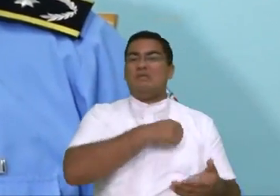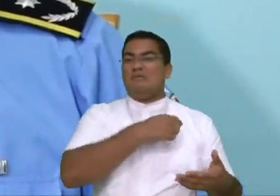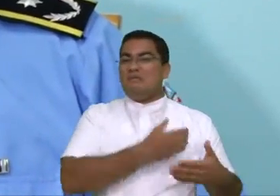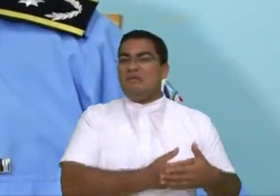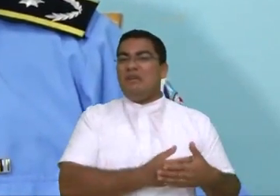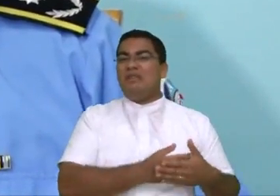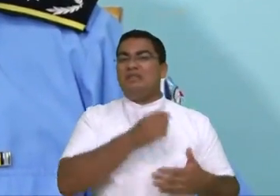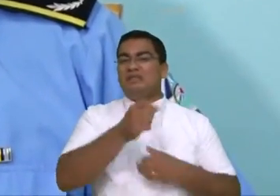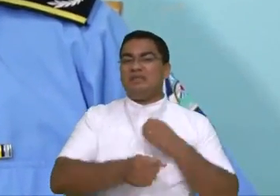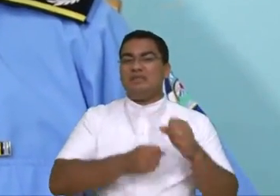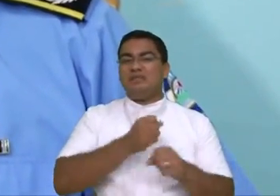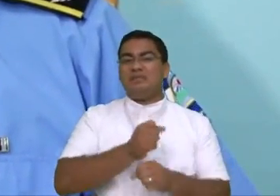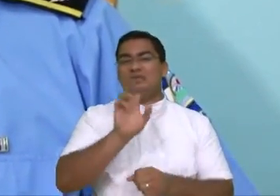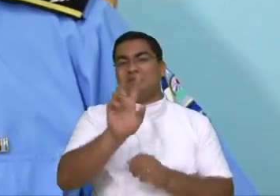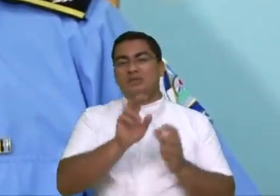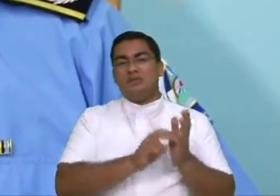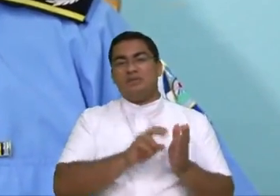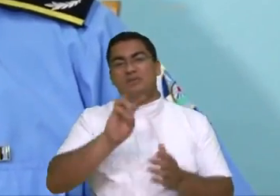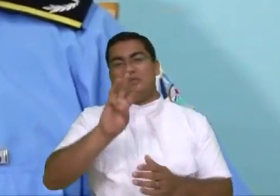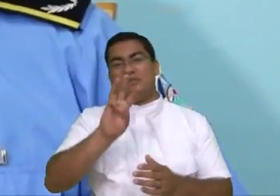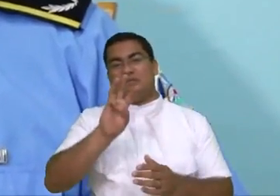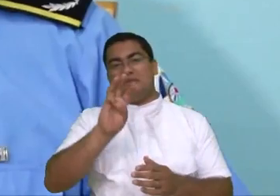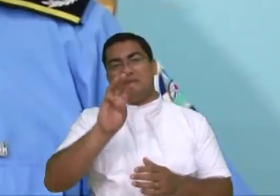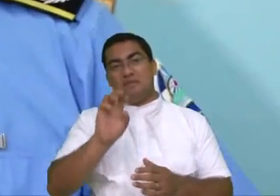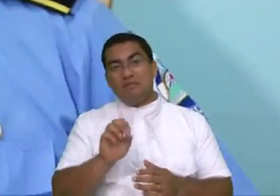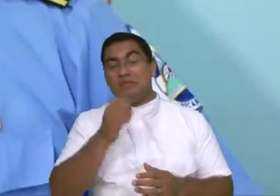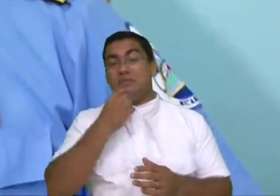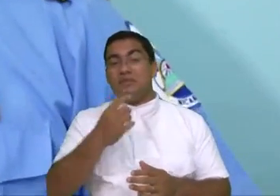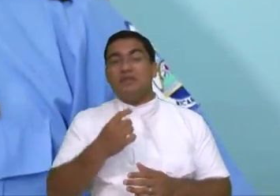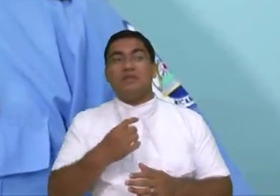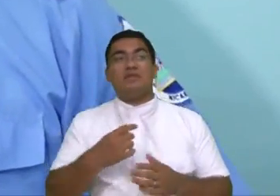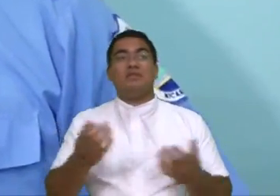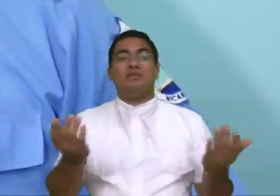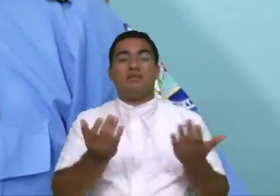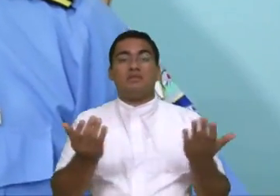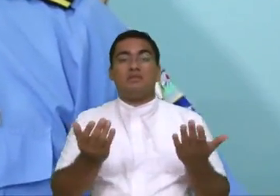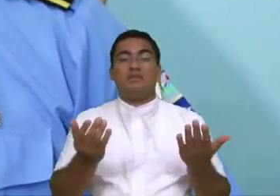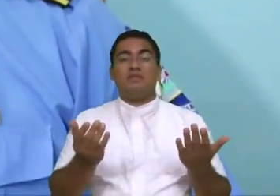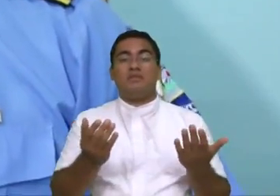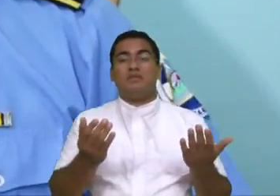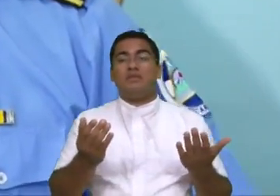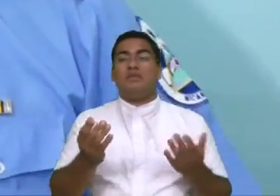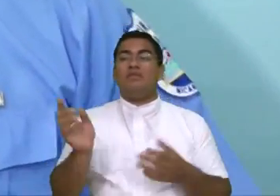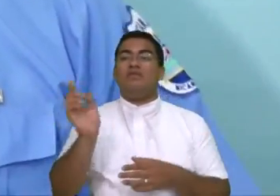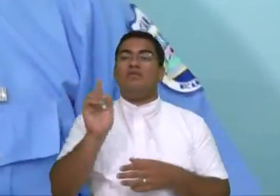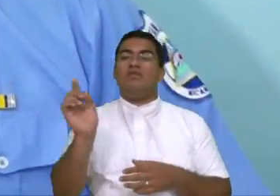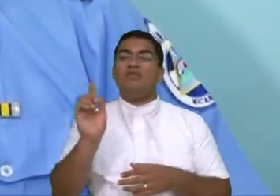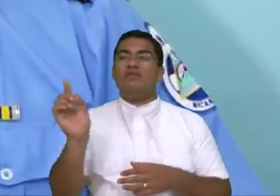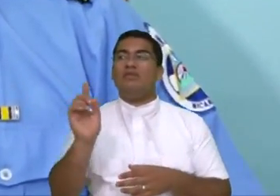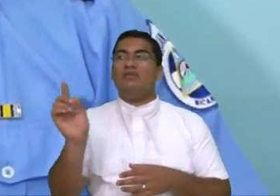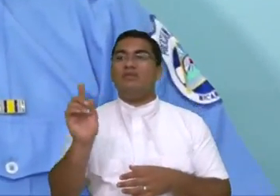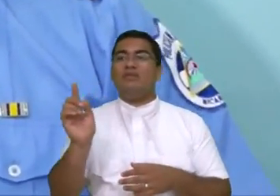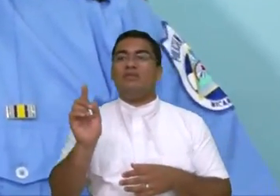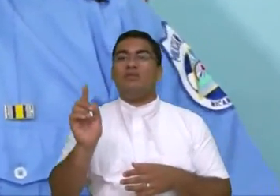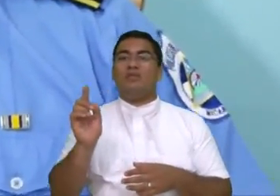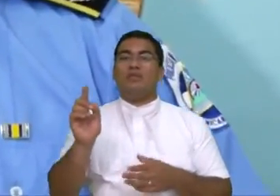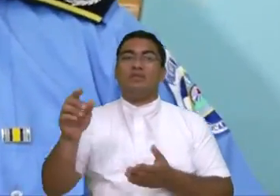2020, a las 3:30 de la madrugada. El lugar de ocurrencia del centro de